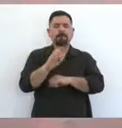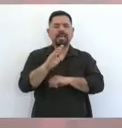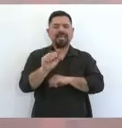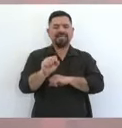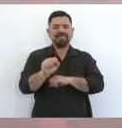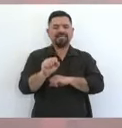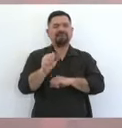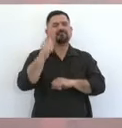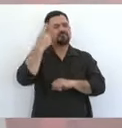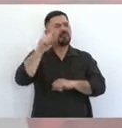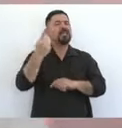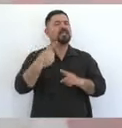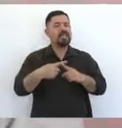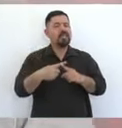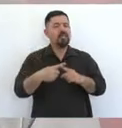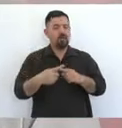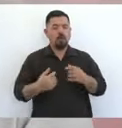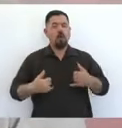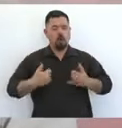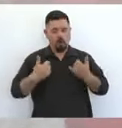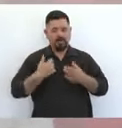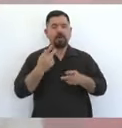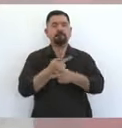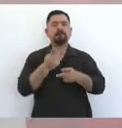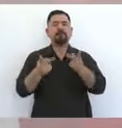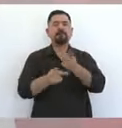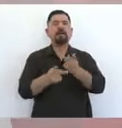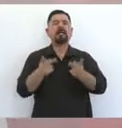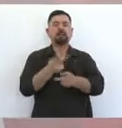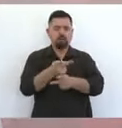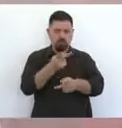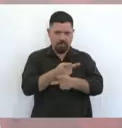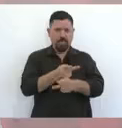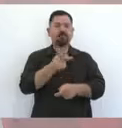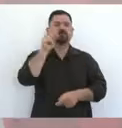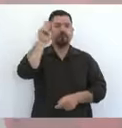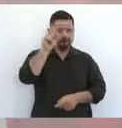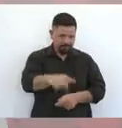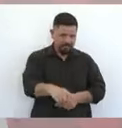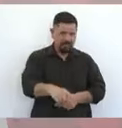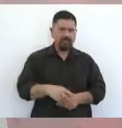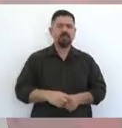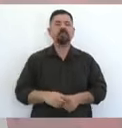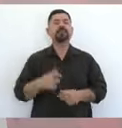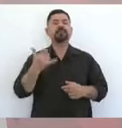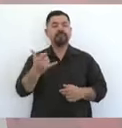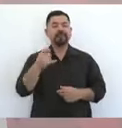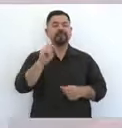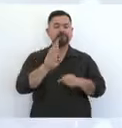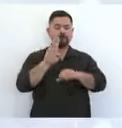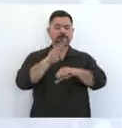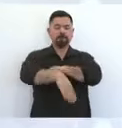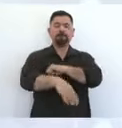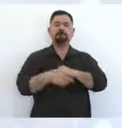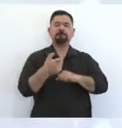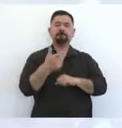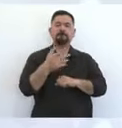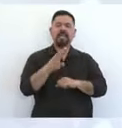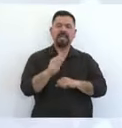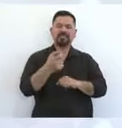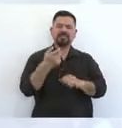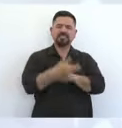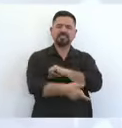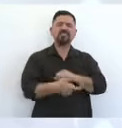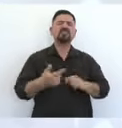bachiller, para la preparatoria, y las becas para los